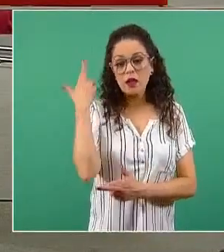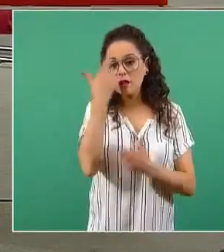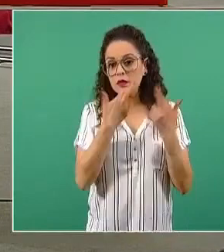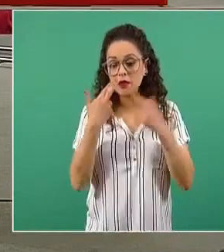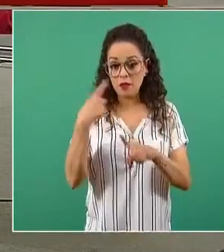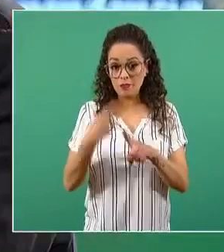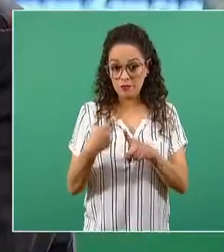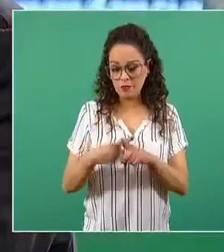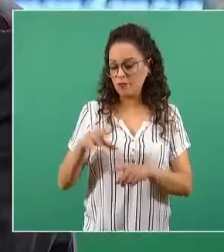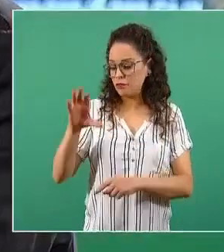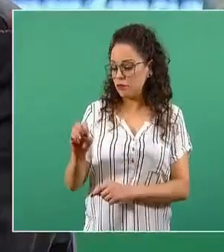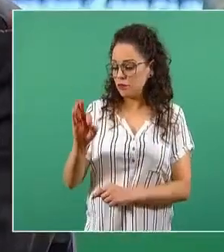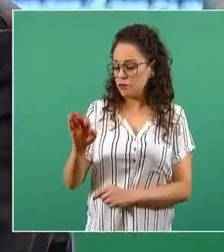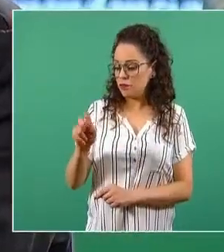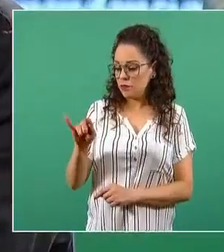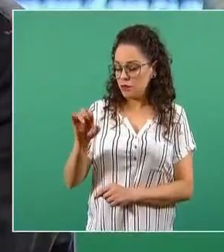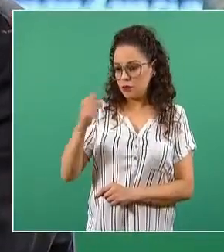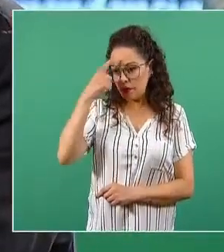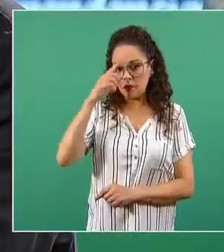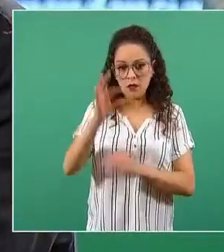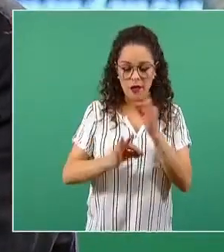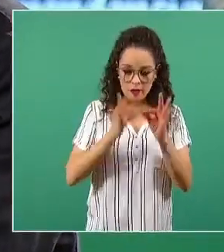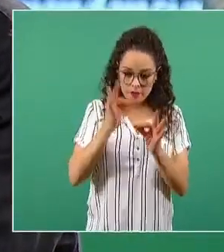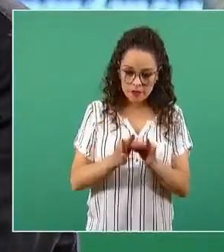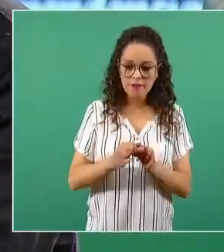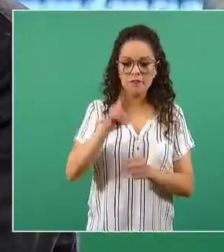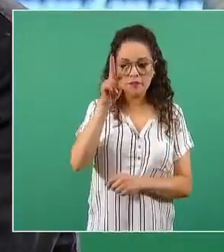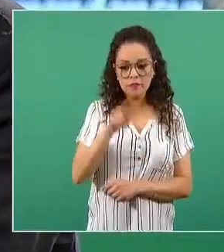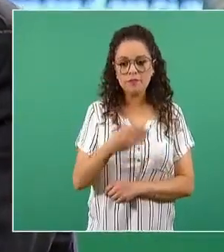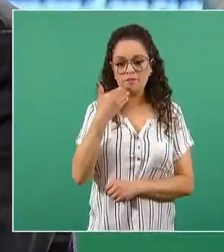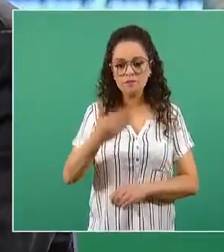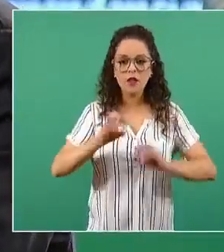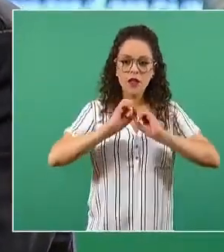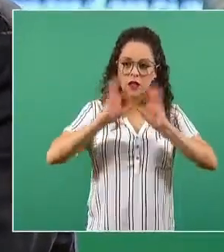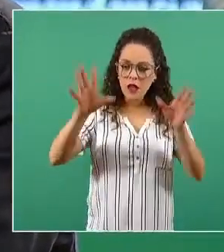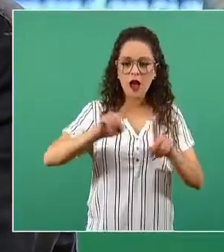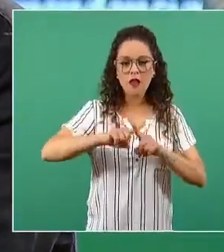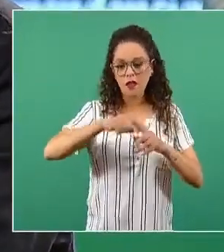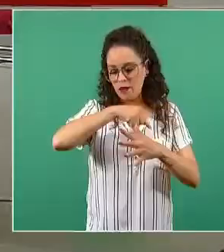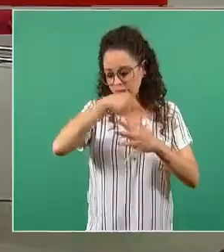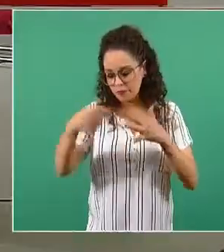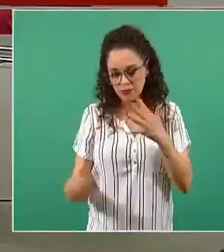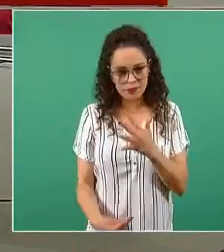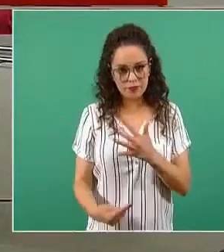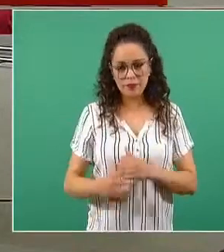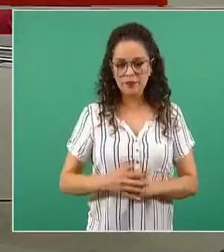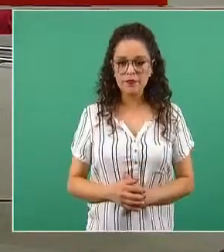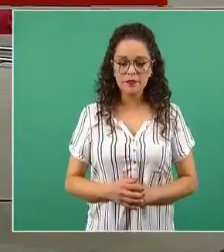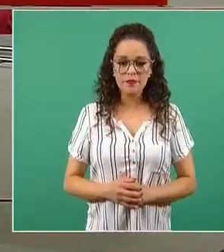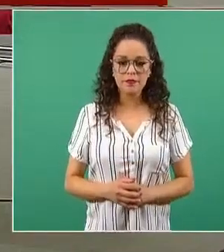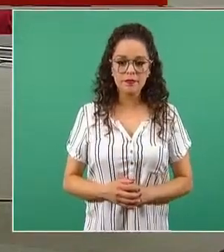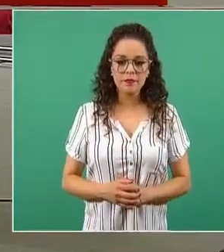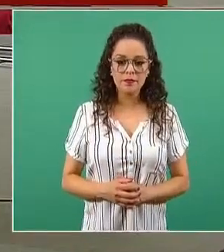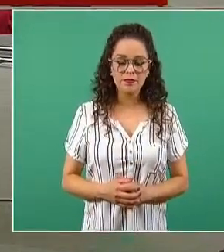COFEPRIS para que cumpla ciertos criterios de veracidad, claridad, etcétera, consistencia, etcétera.